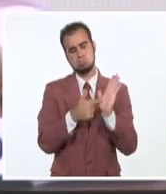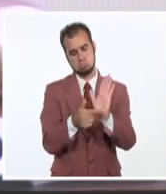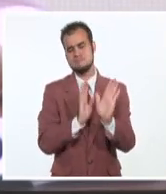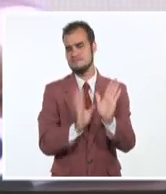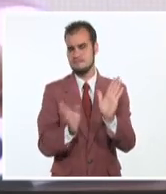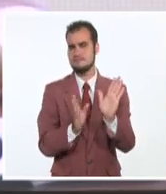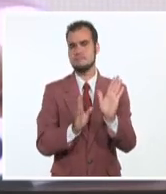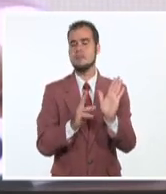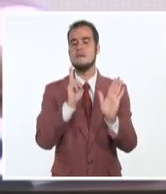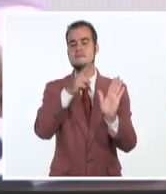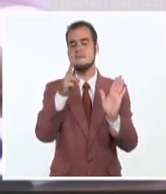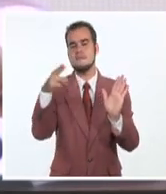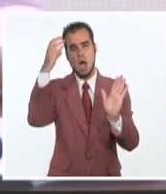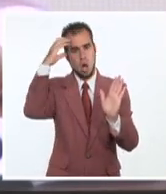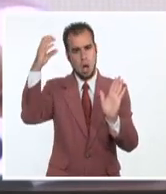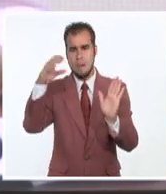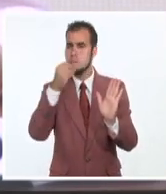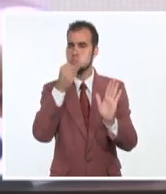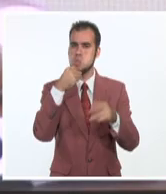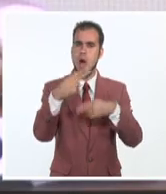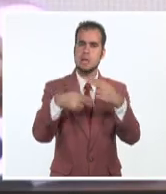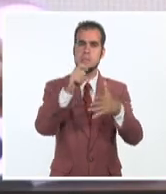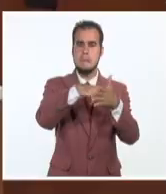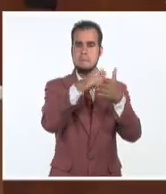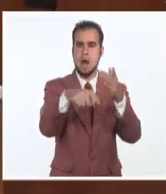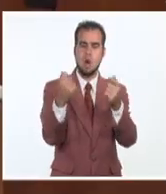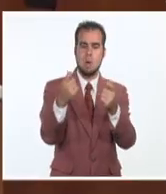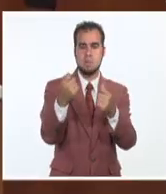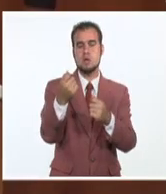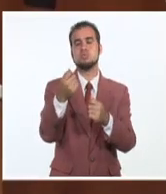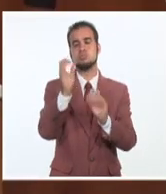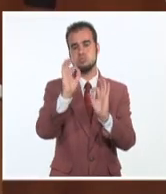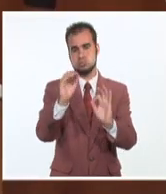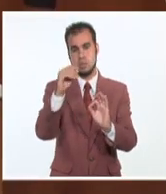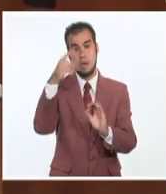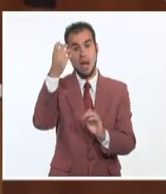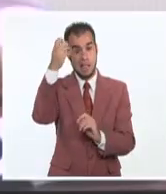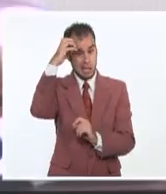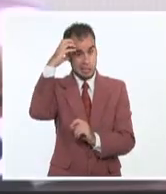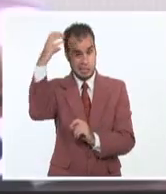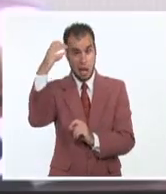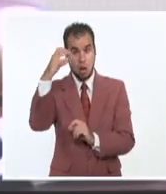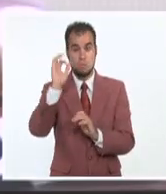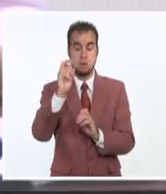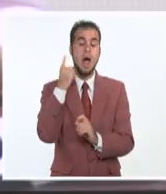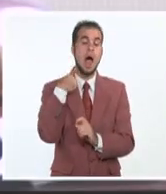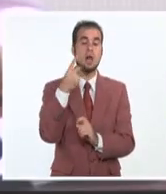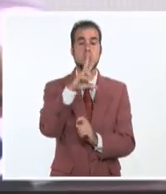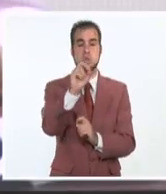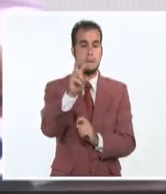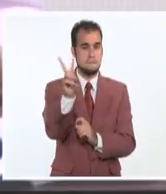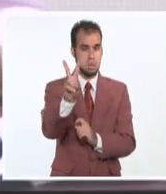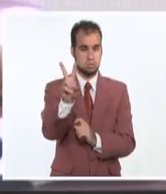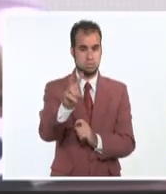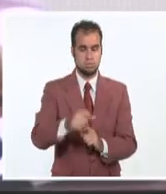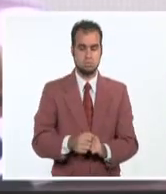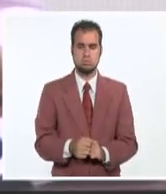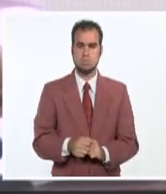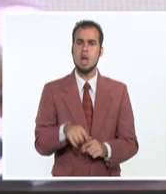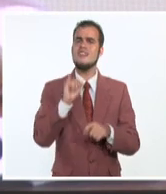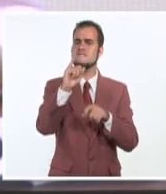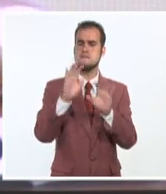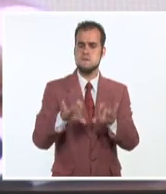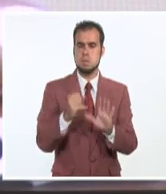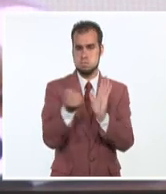del gobierno para la elaboración del Plan de la Economía y el presupuesto del Estado para el 2022. El informe aprobado aquí por